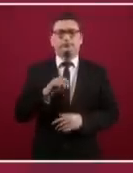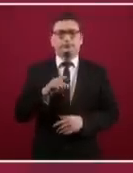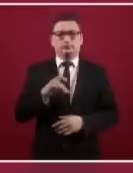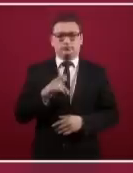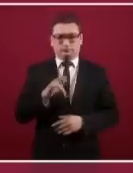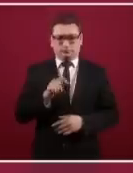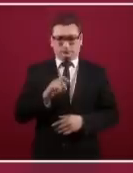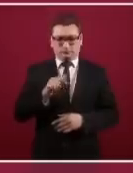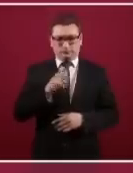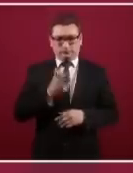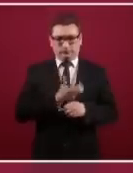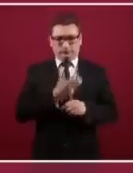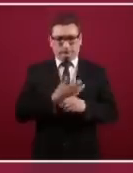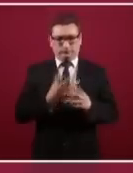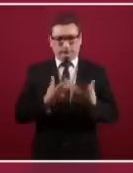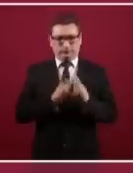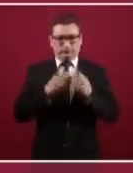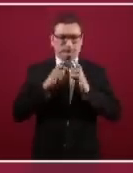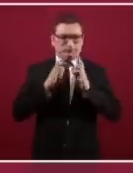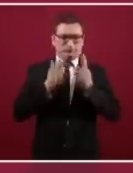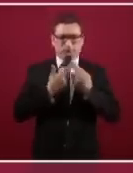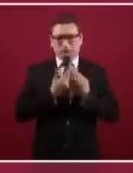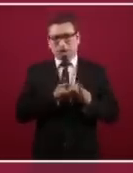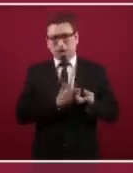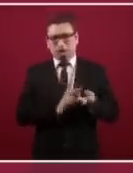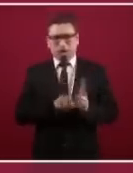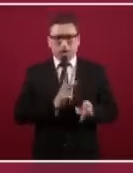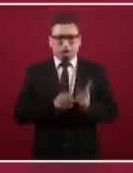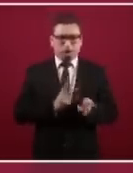nos reunimos, aclaramos